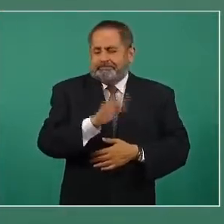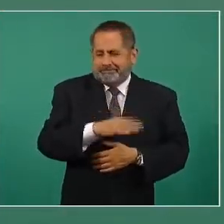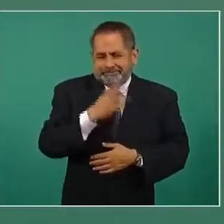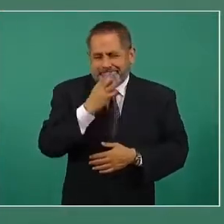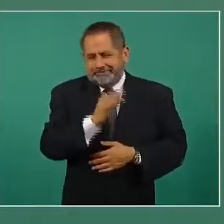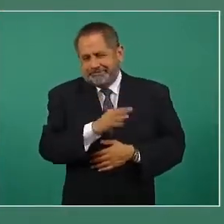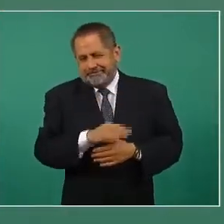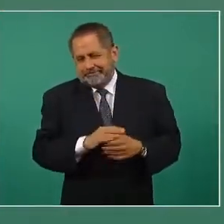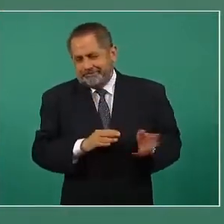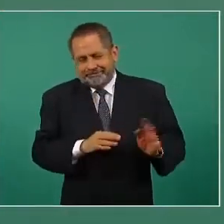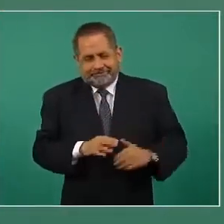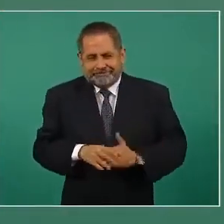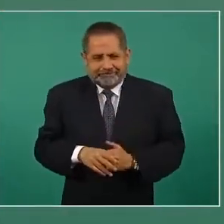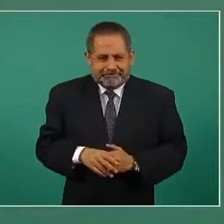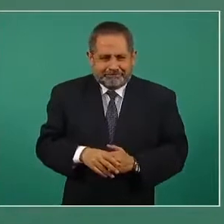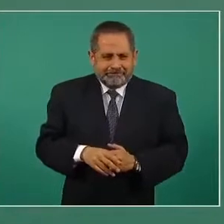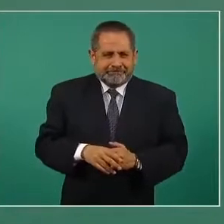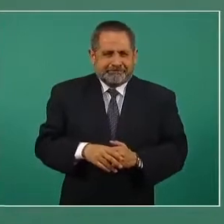es